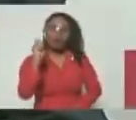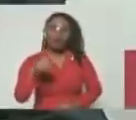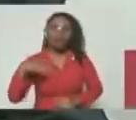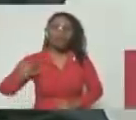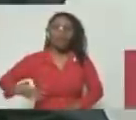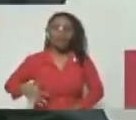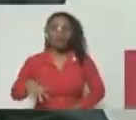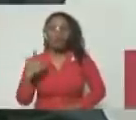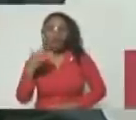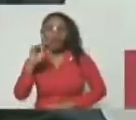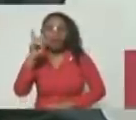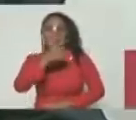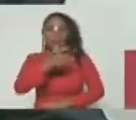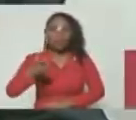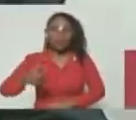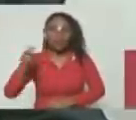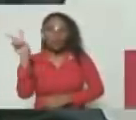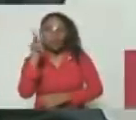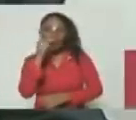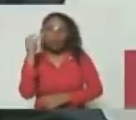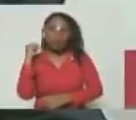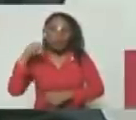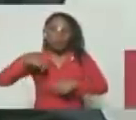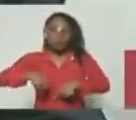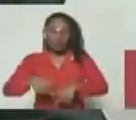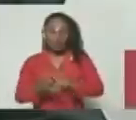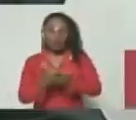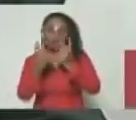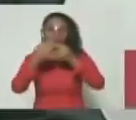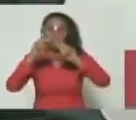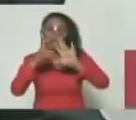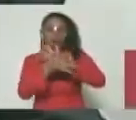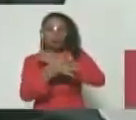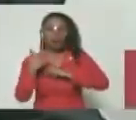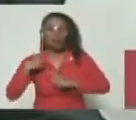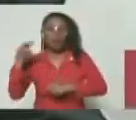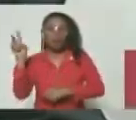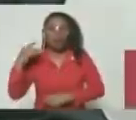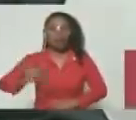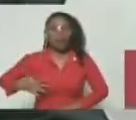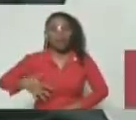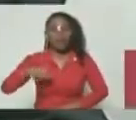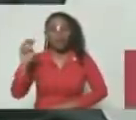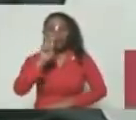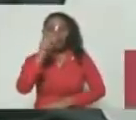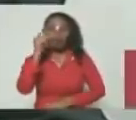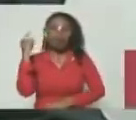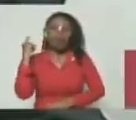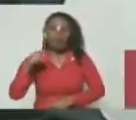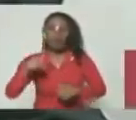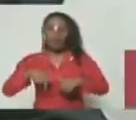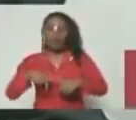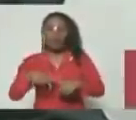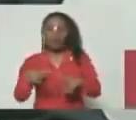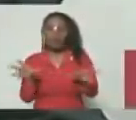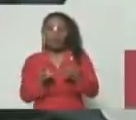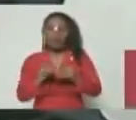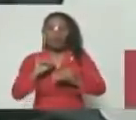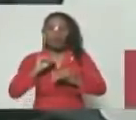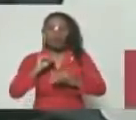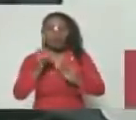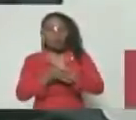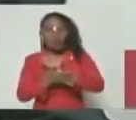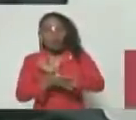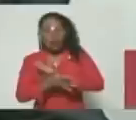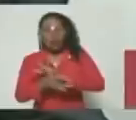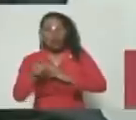tienen las venezolanas y los venezolanos a la paz, al derecho que tienen las venezolanas y a los venezolanos a dirimir sus asuntos, sus controversias políticas,